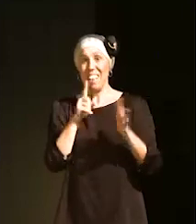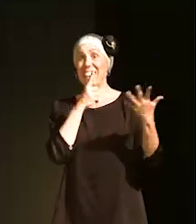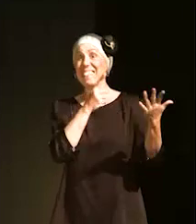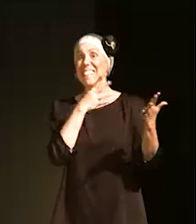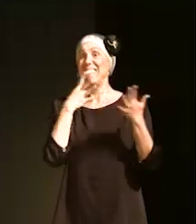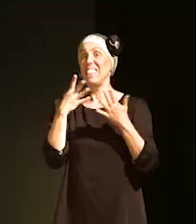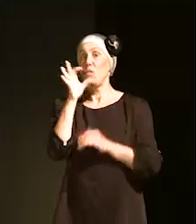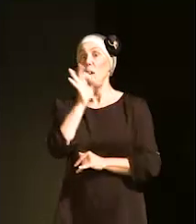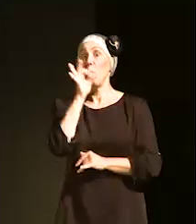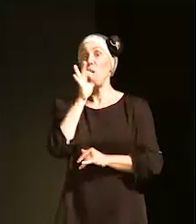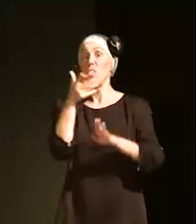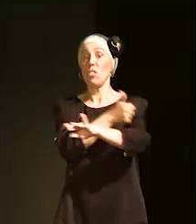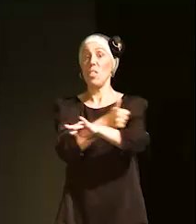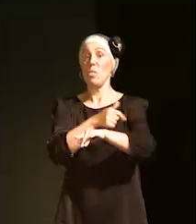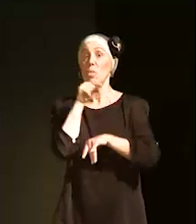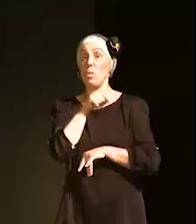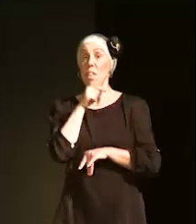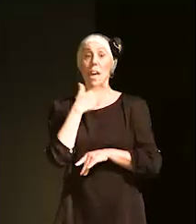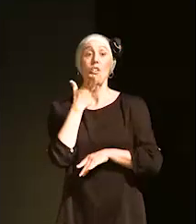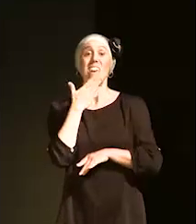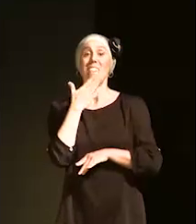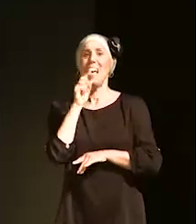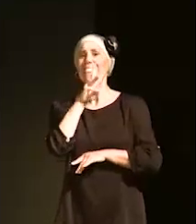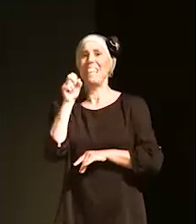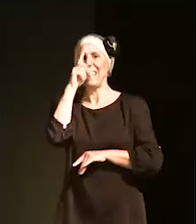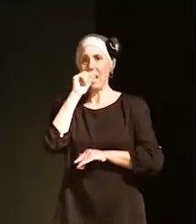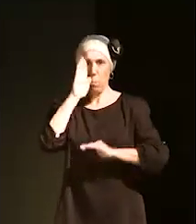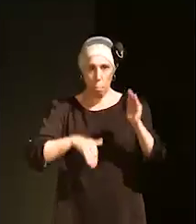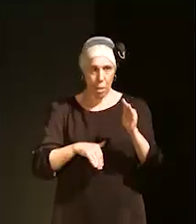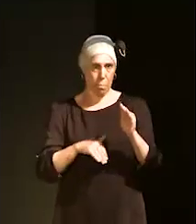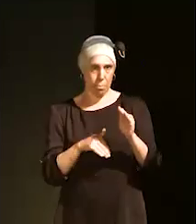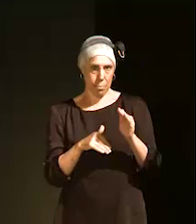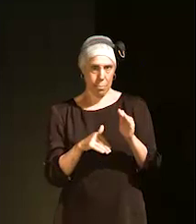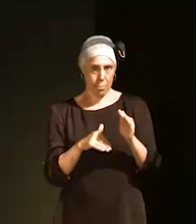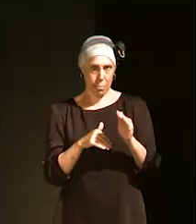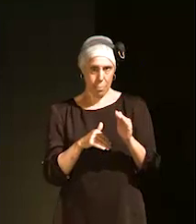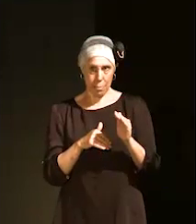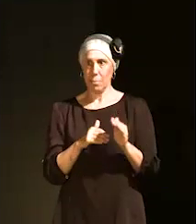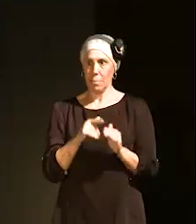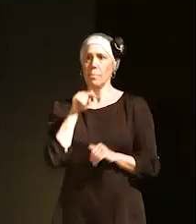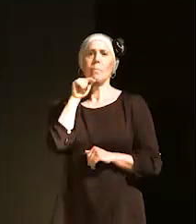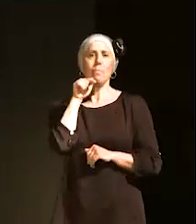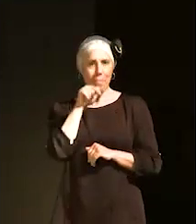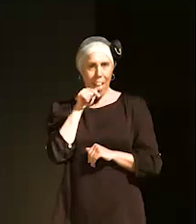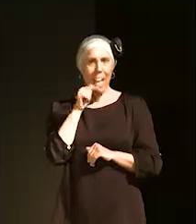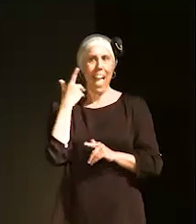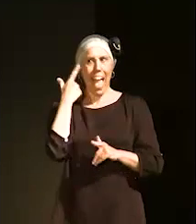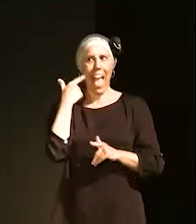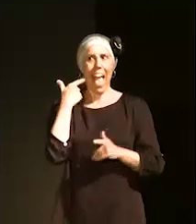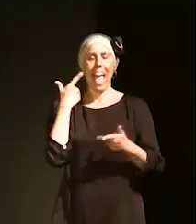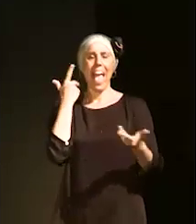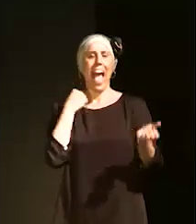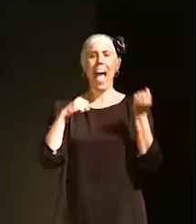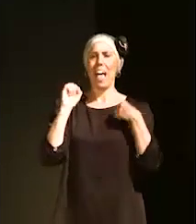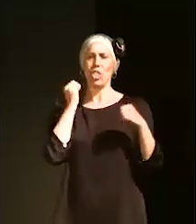en guatemala tiene menor menos de 30 años ahí están los actores y las actrices de rac watts con